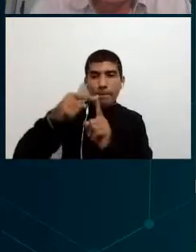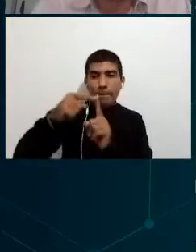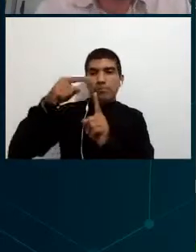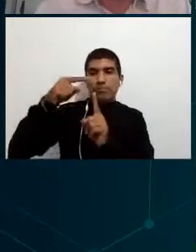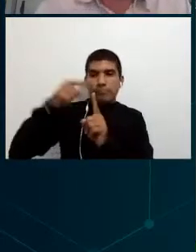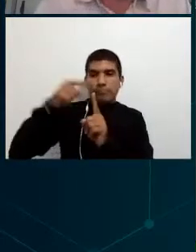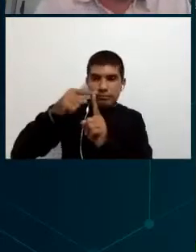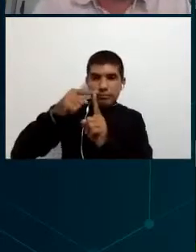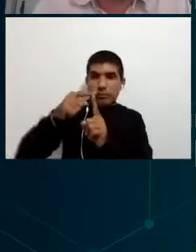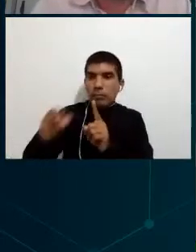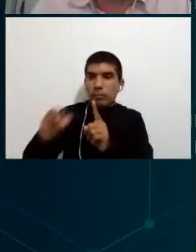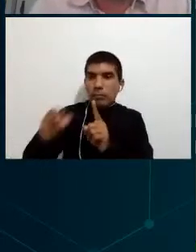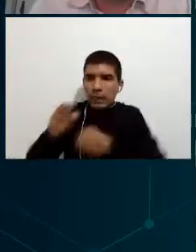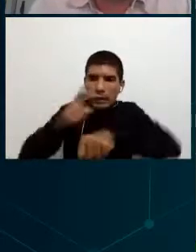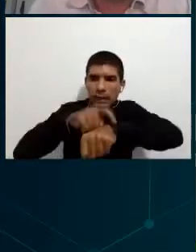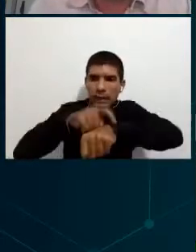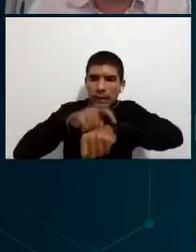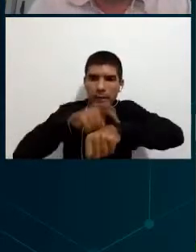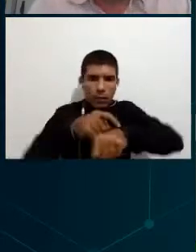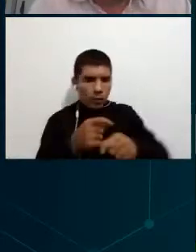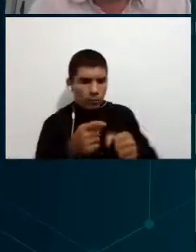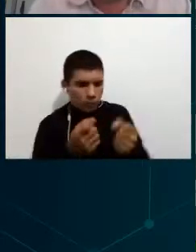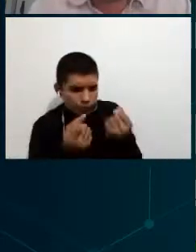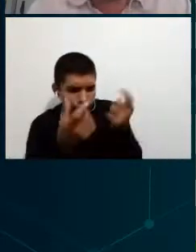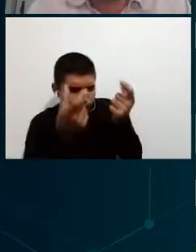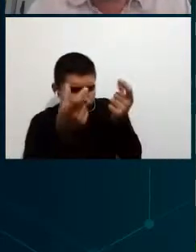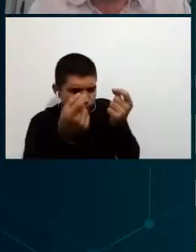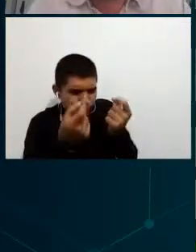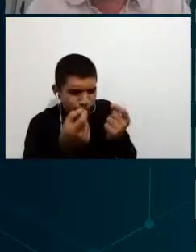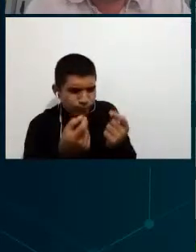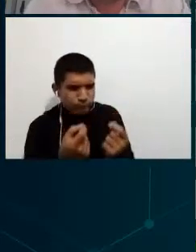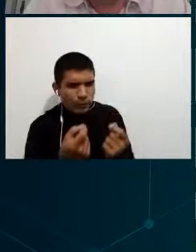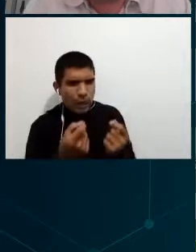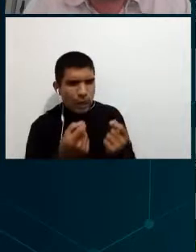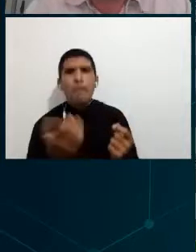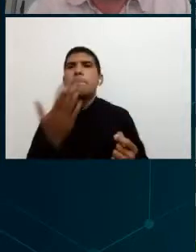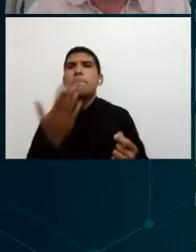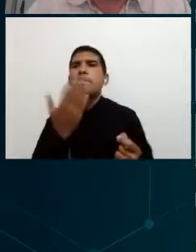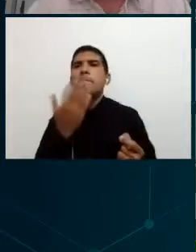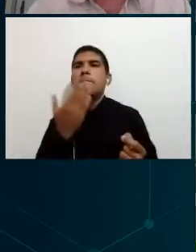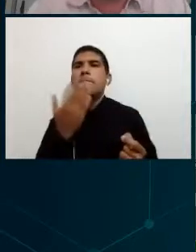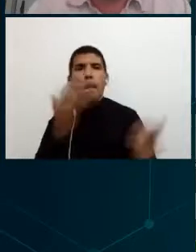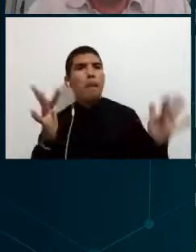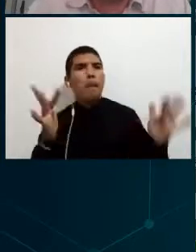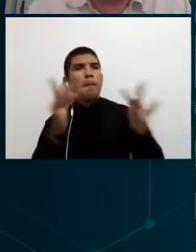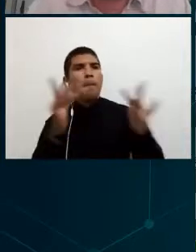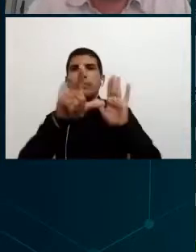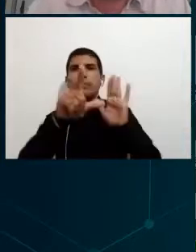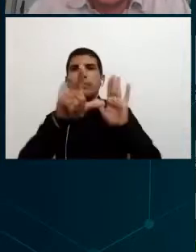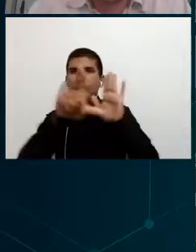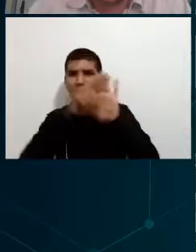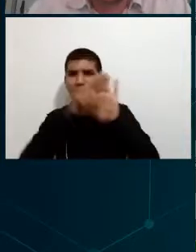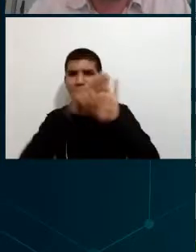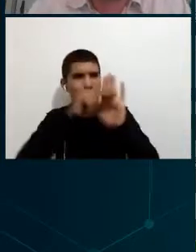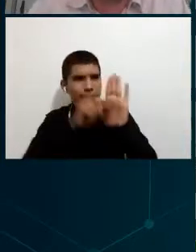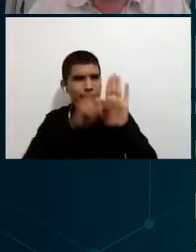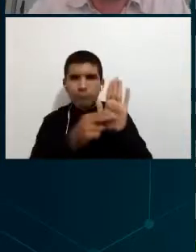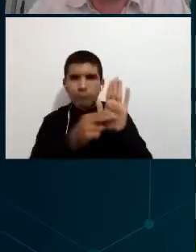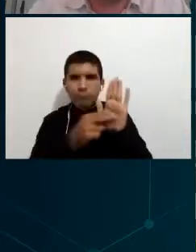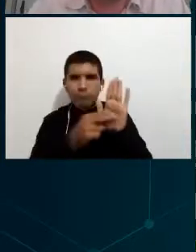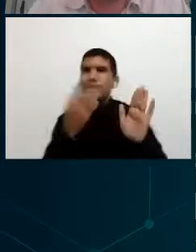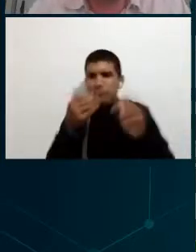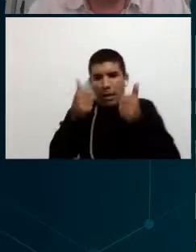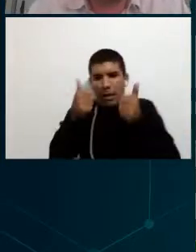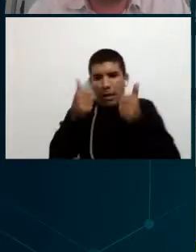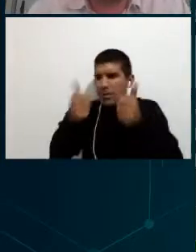norma. Ahora vamos a hablar un poquito acerca de la red MPLS que se definieron para hacer las pruebas. Entonces, en las